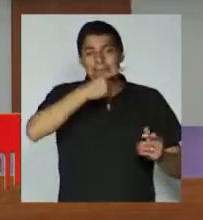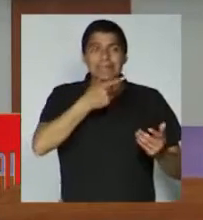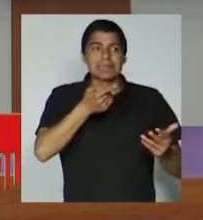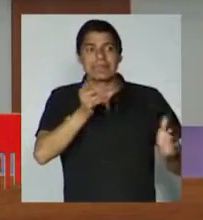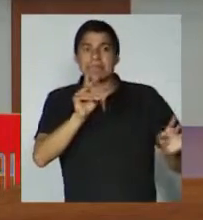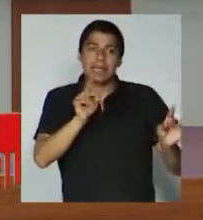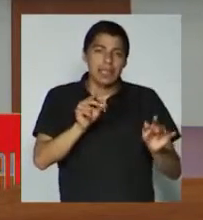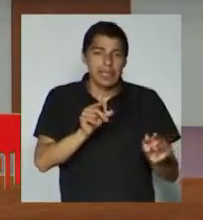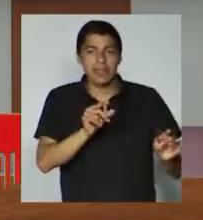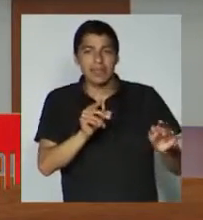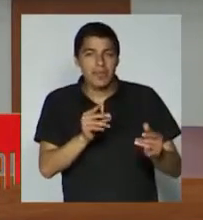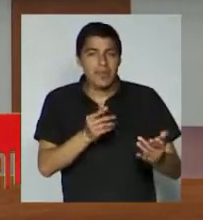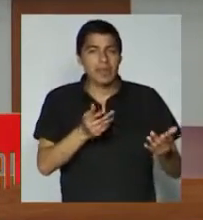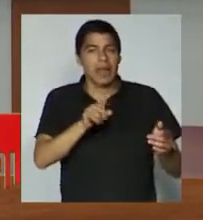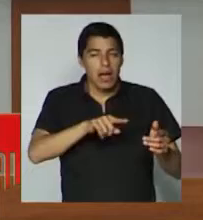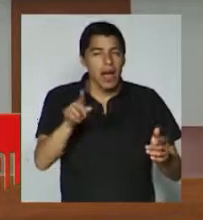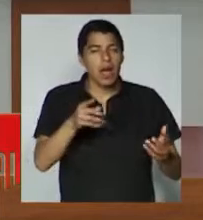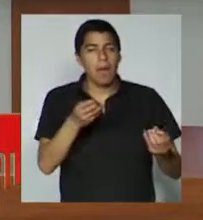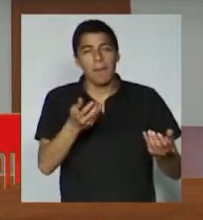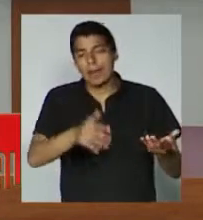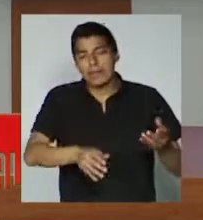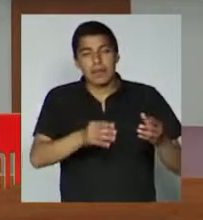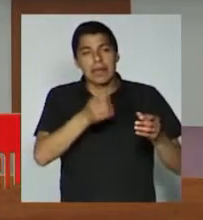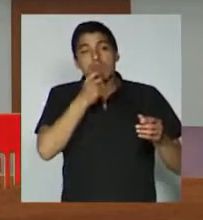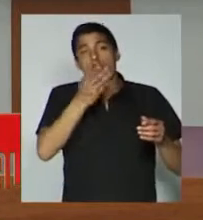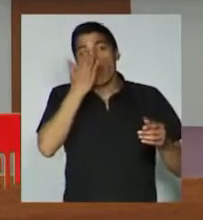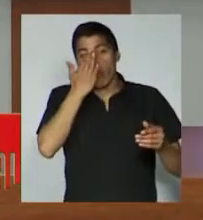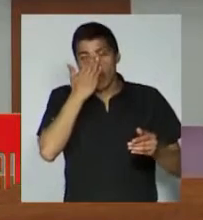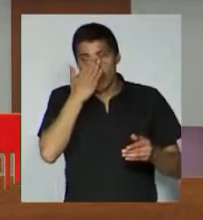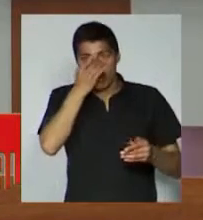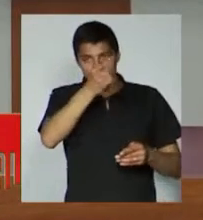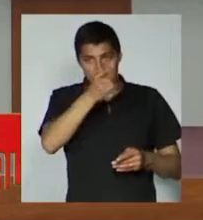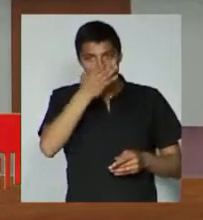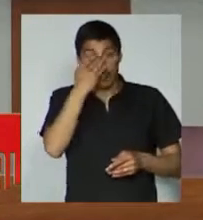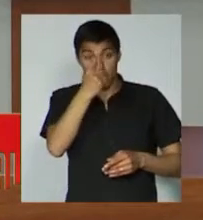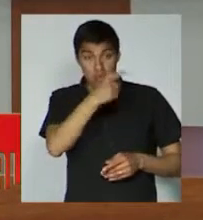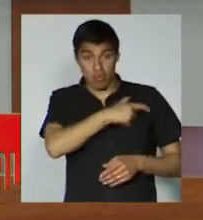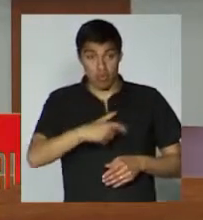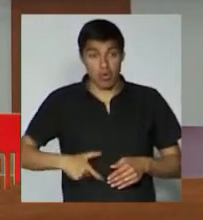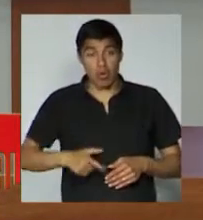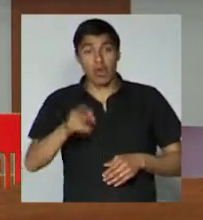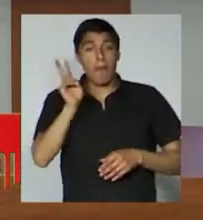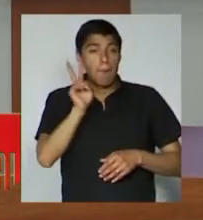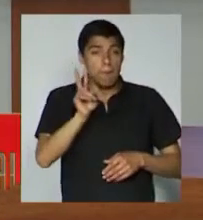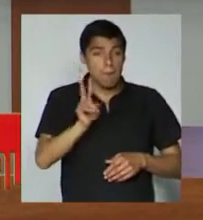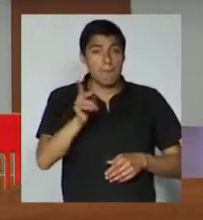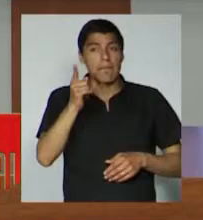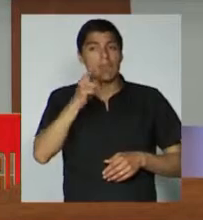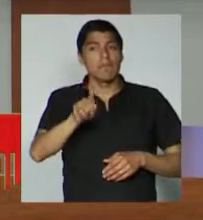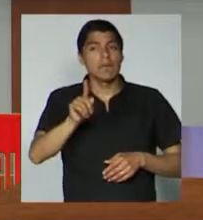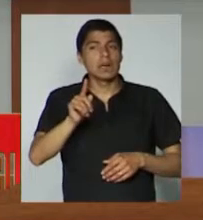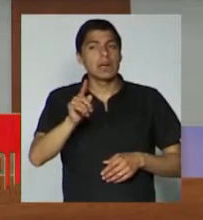raro, porque fíjate que las situaciones han sido muy particulares. Córdoba, que tiene un gobernador peronista y gana